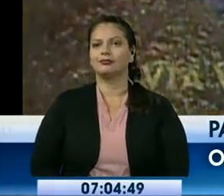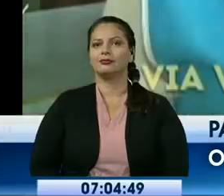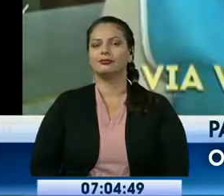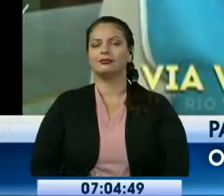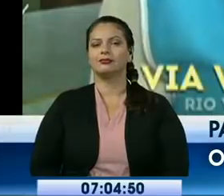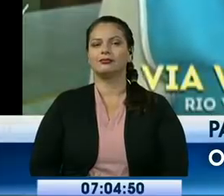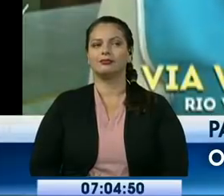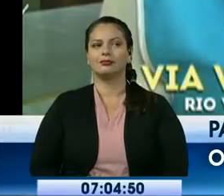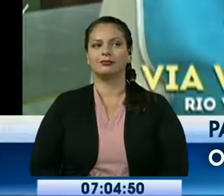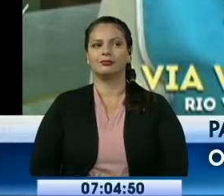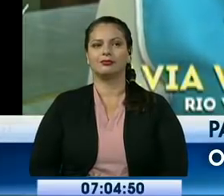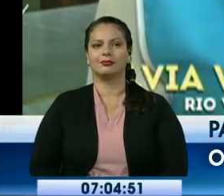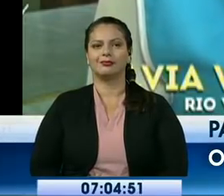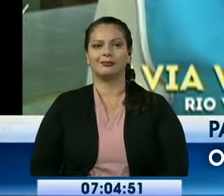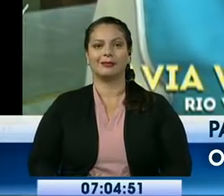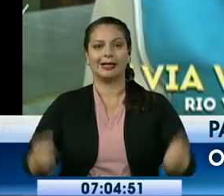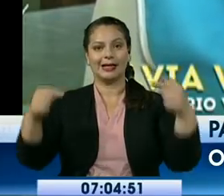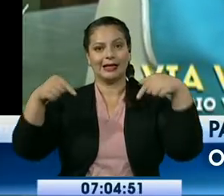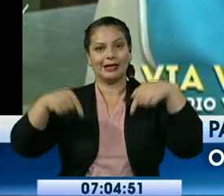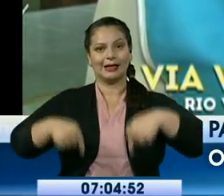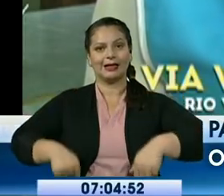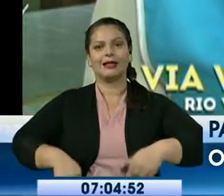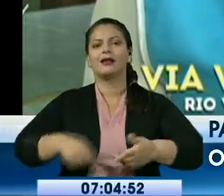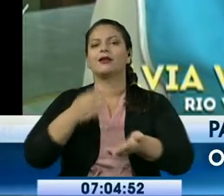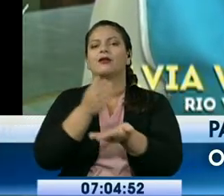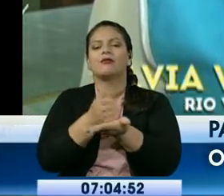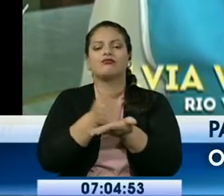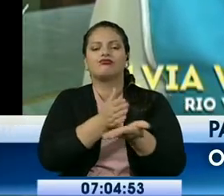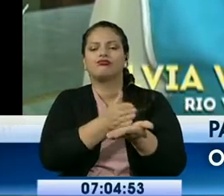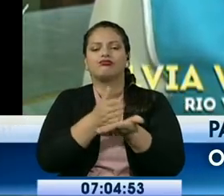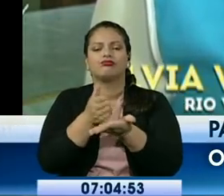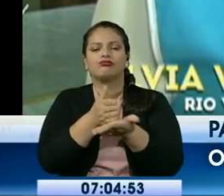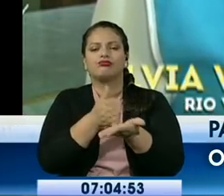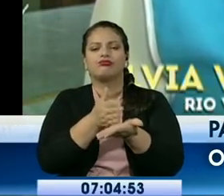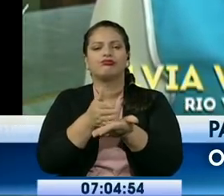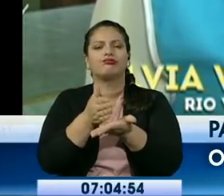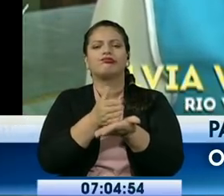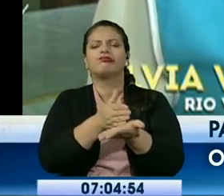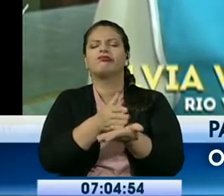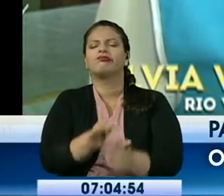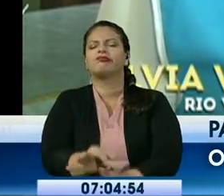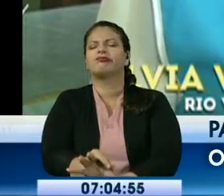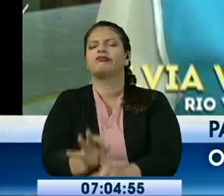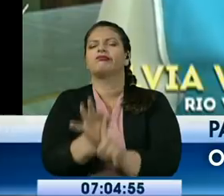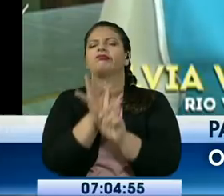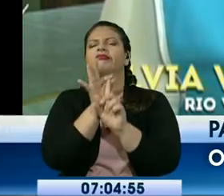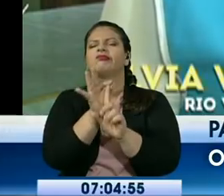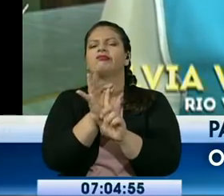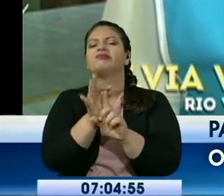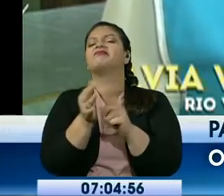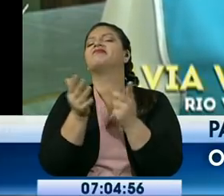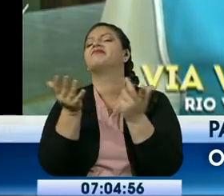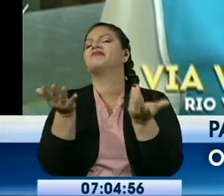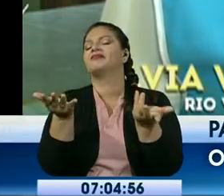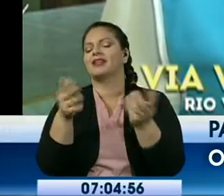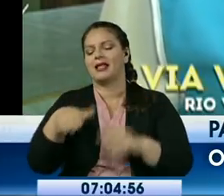El plato típico de Río Verde es la trucha. Que viene el plato, la trucha